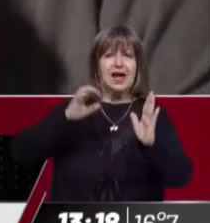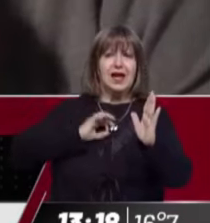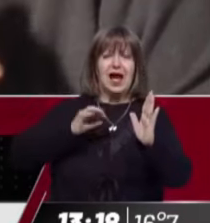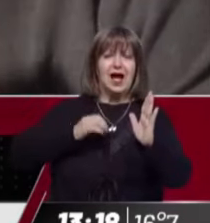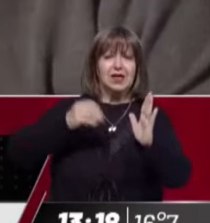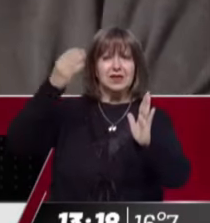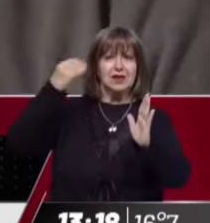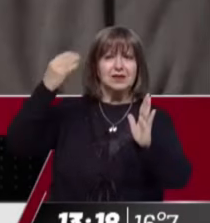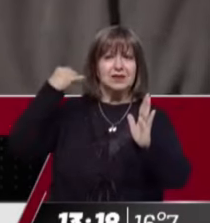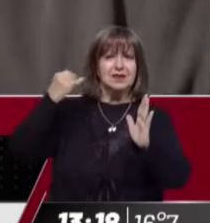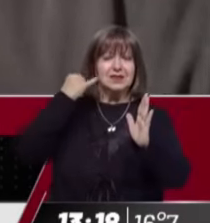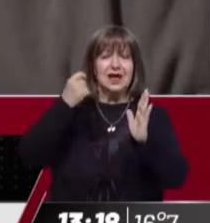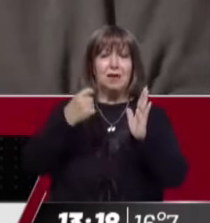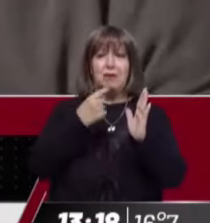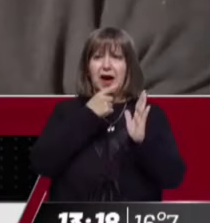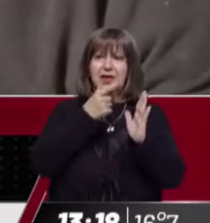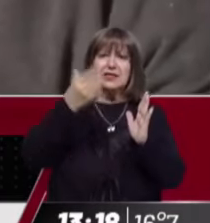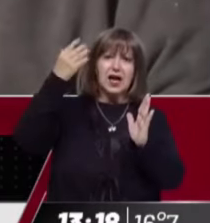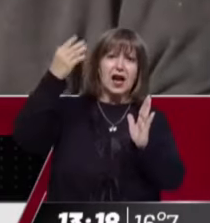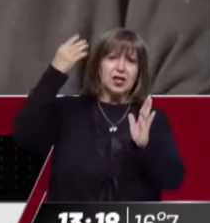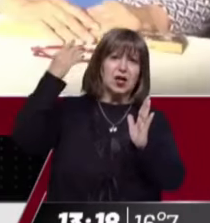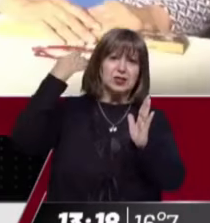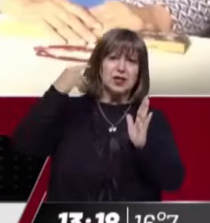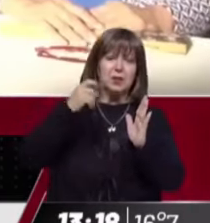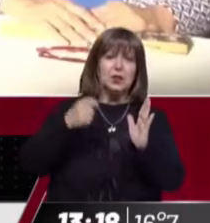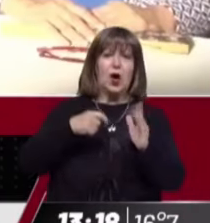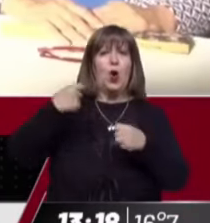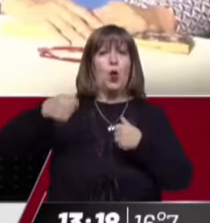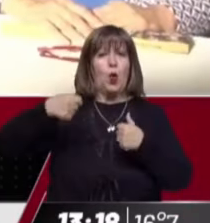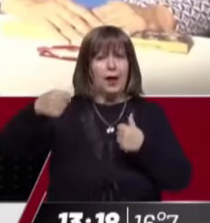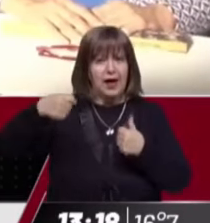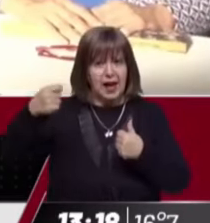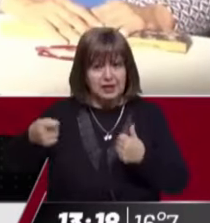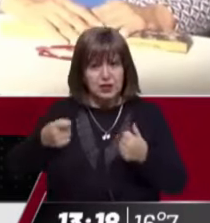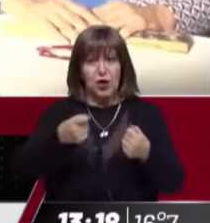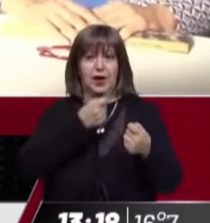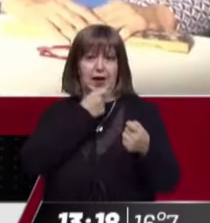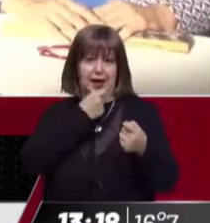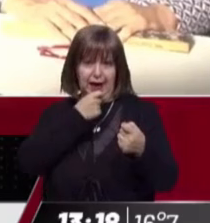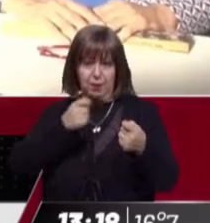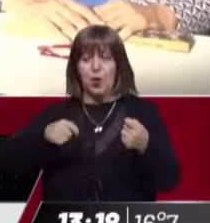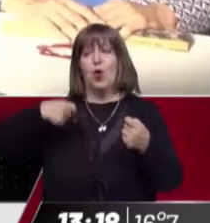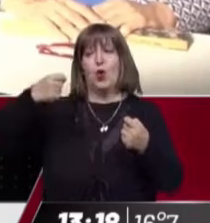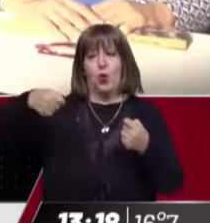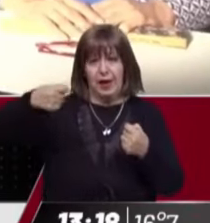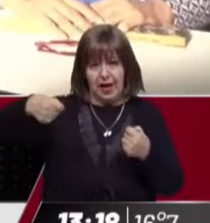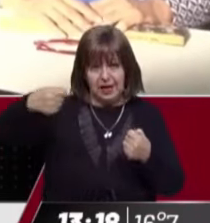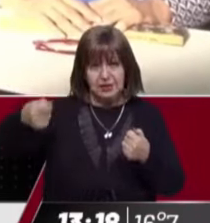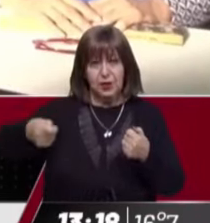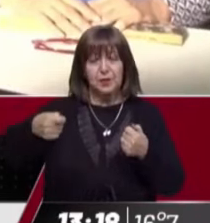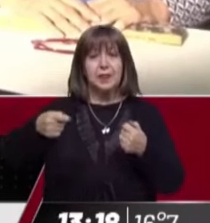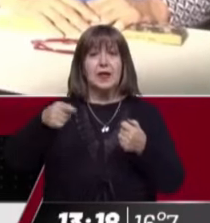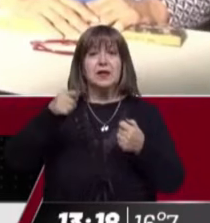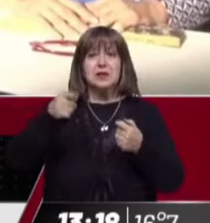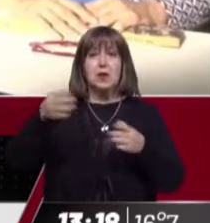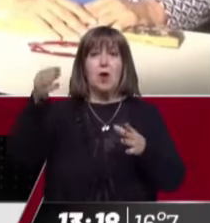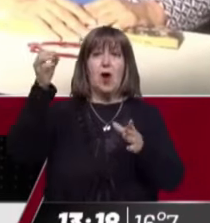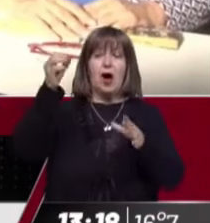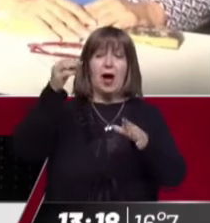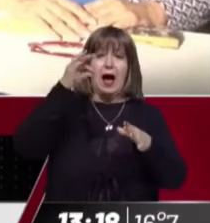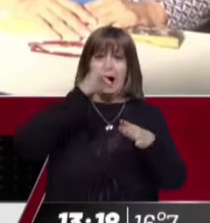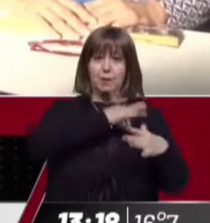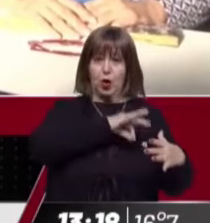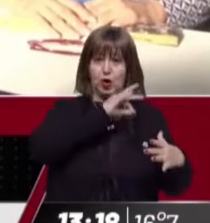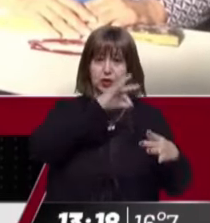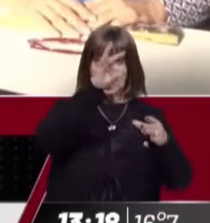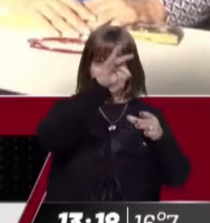en materia de legislación. El tema de las jubilaciones, por ejemplo, que si vos no haces los aportes